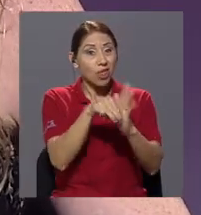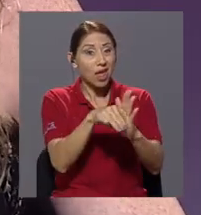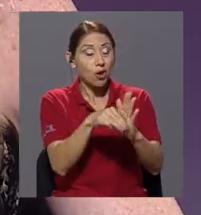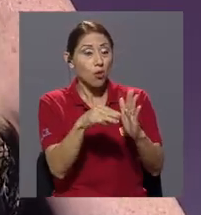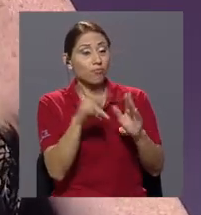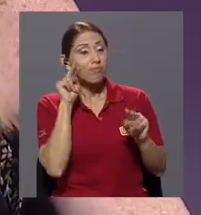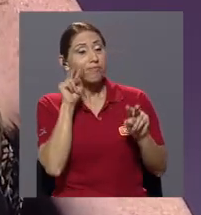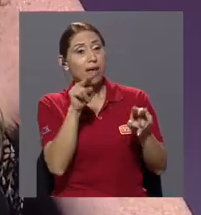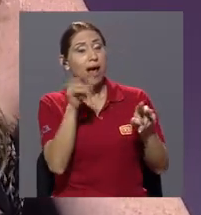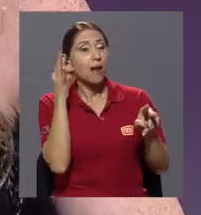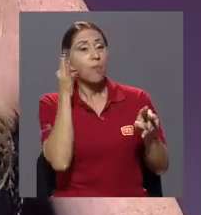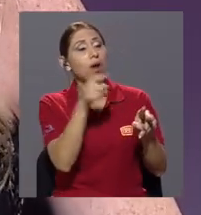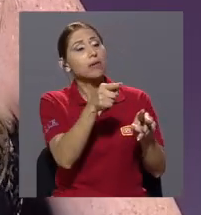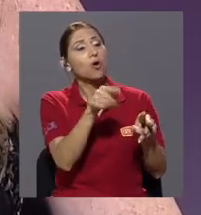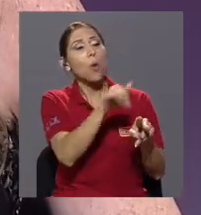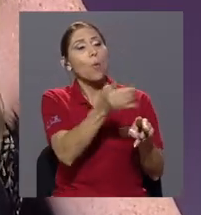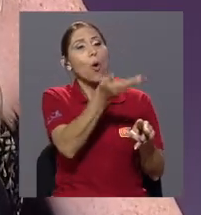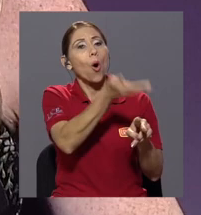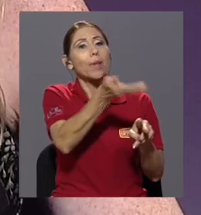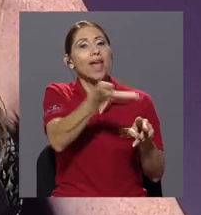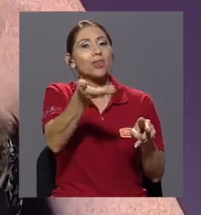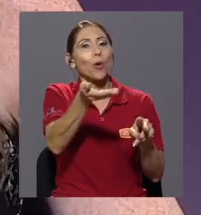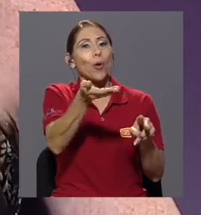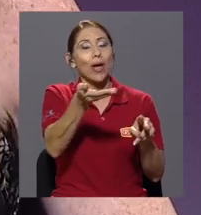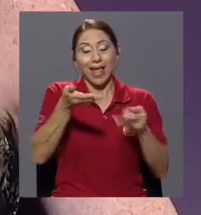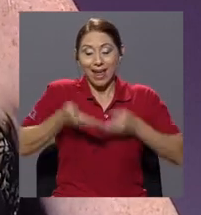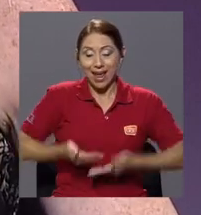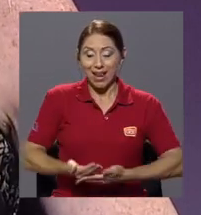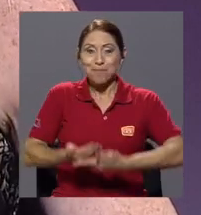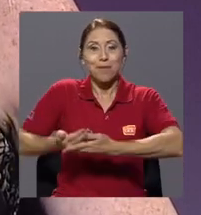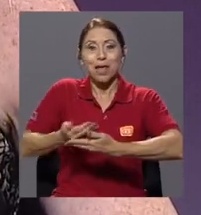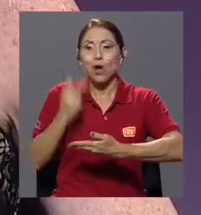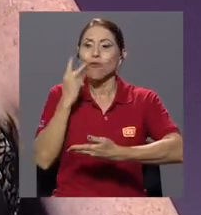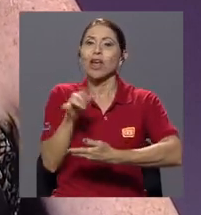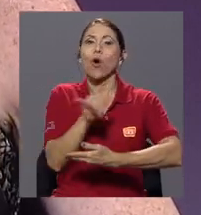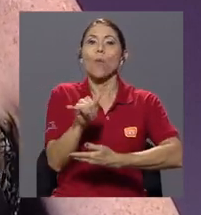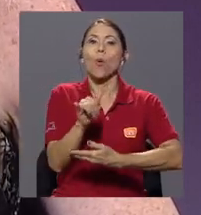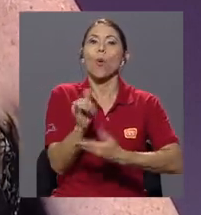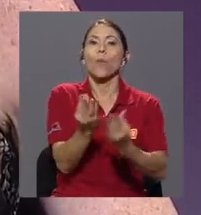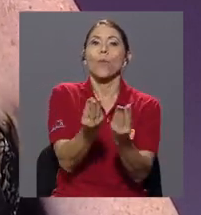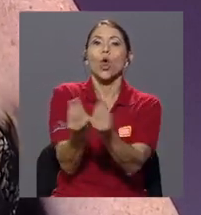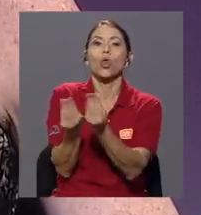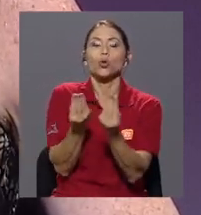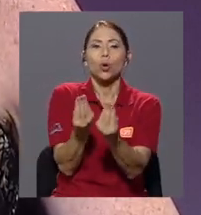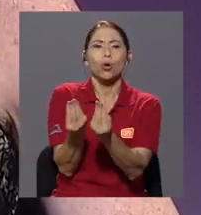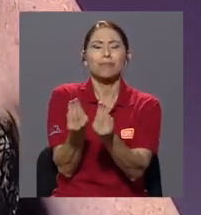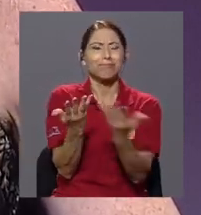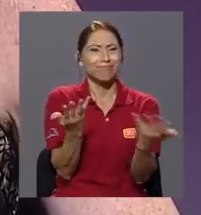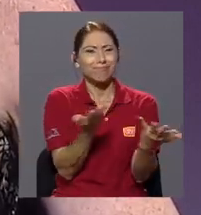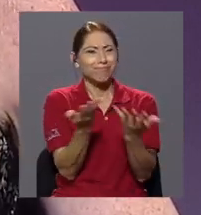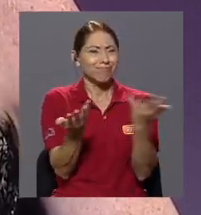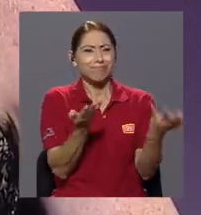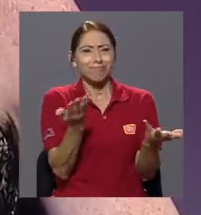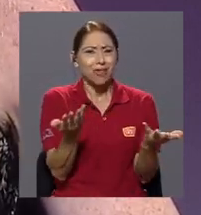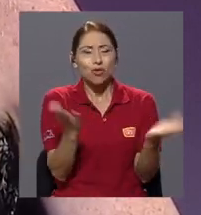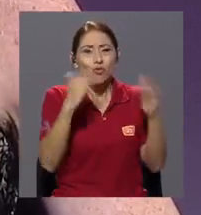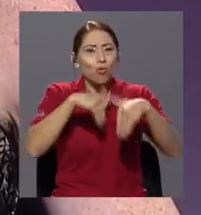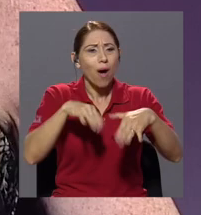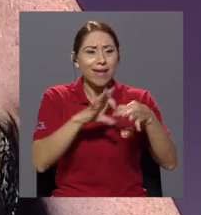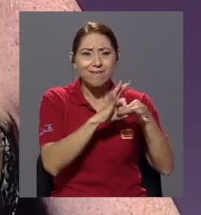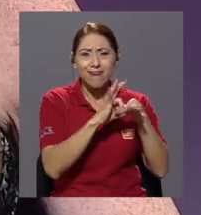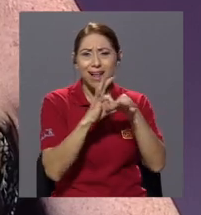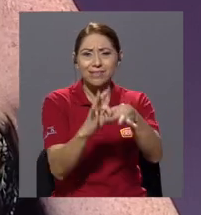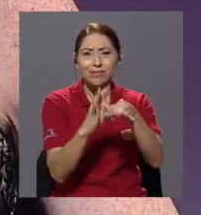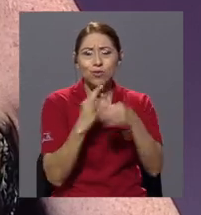trata a la mujer como un objeto y el bebé como un producto verdad es muy mecanizado y no hay no hay una relación